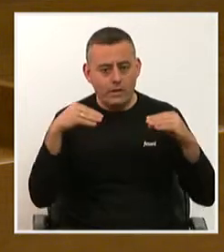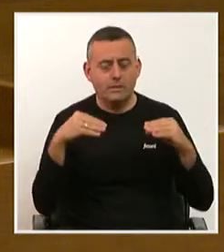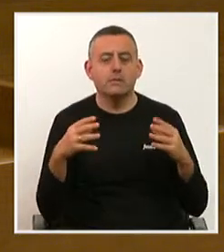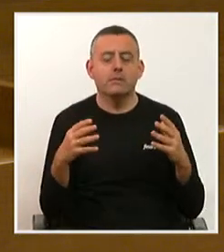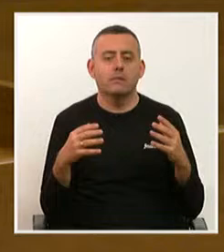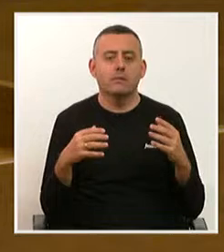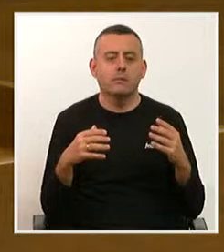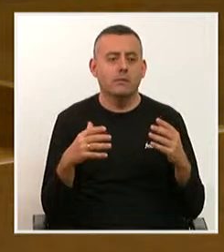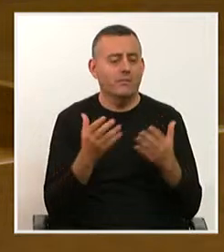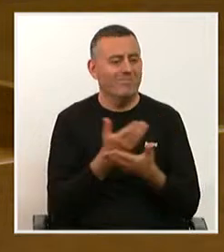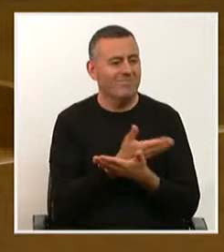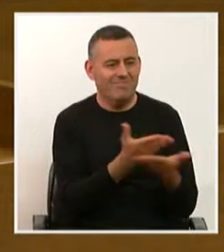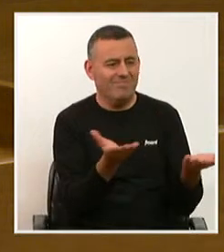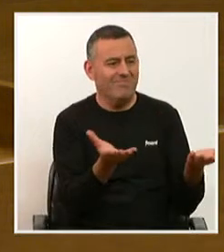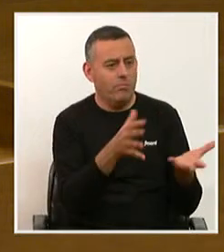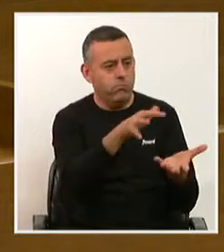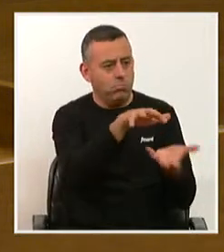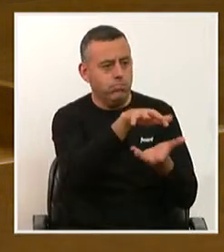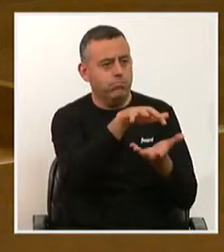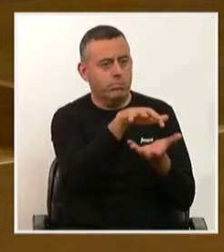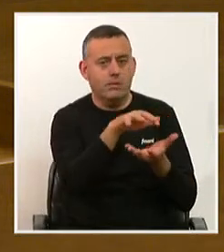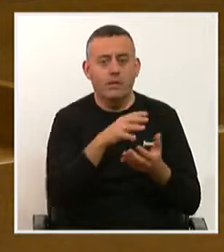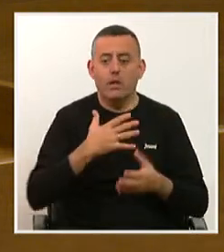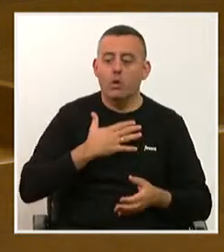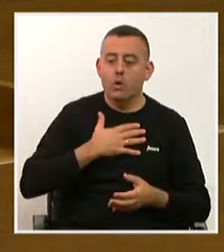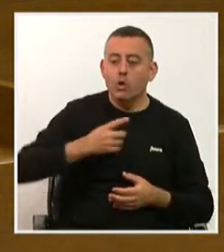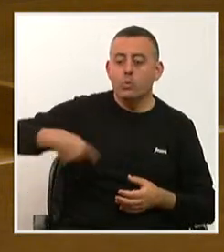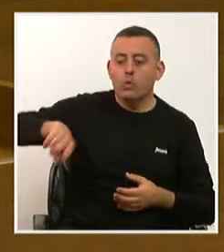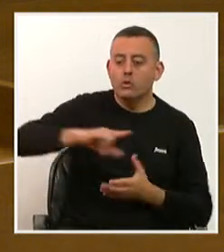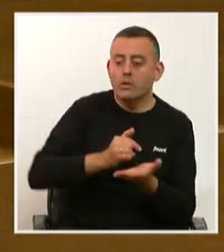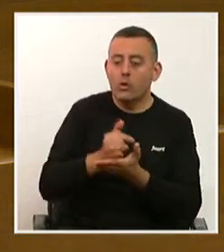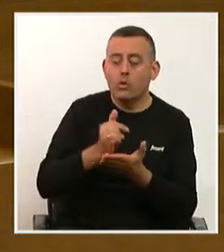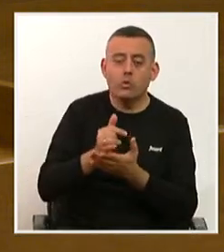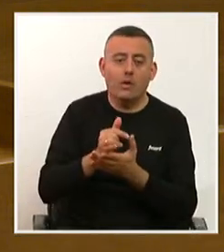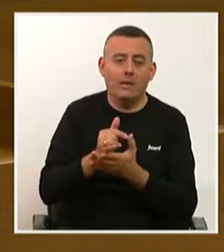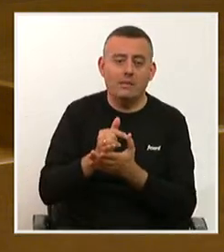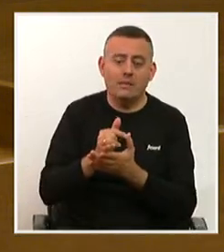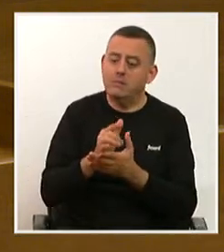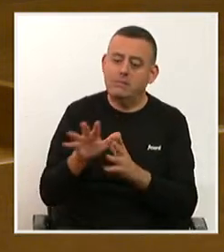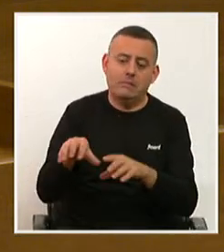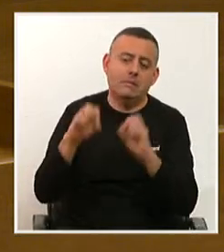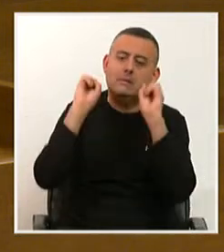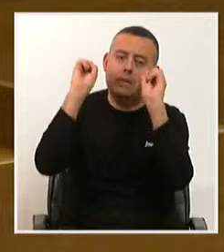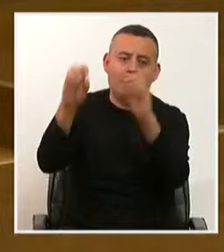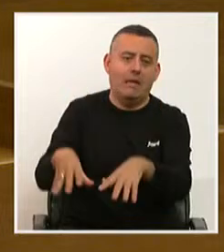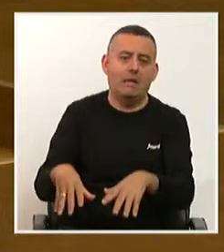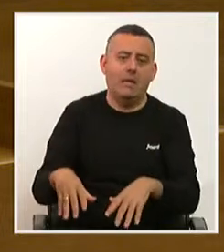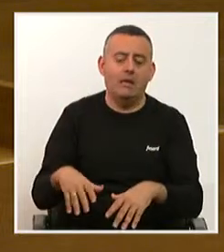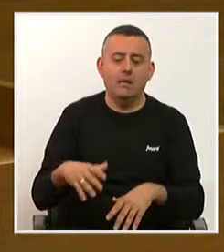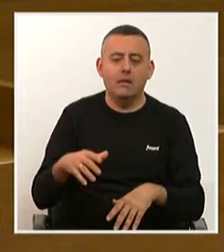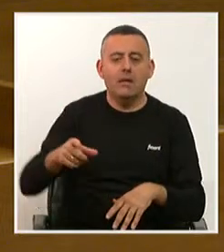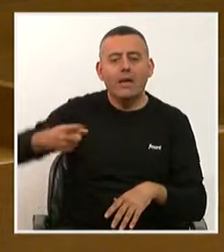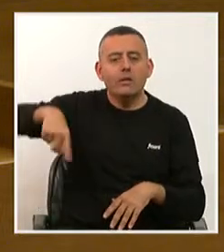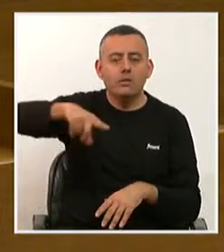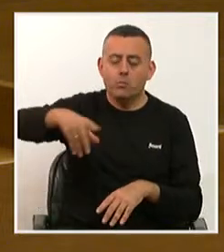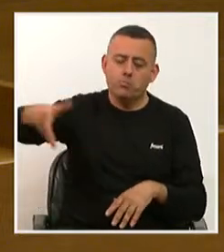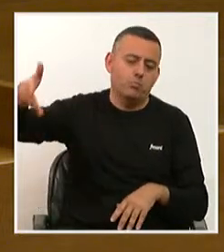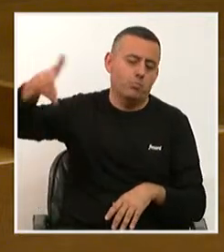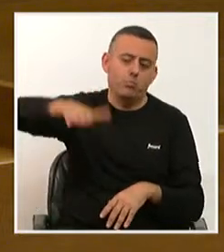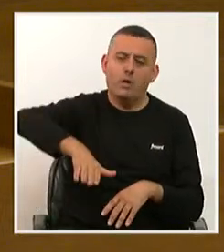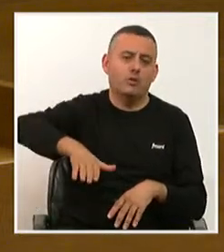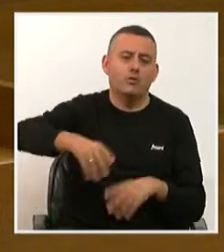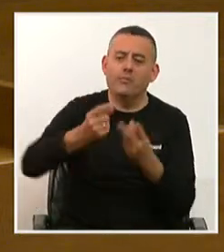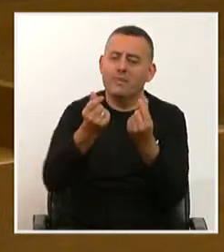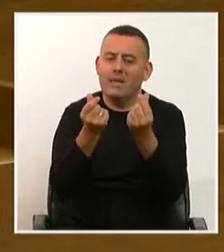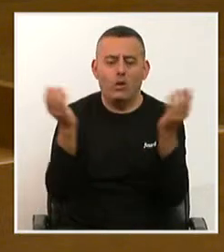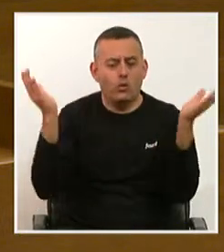cosecha de de nuestros agricultores se tira al suelo mientras que nuestros agricultores se mueren mientras nuestros agricultores no tienen dinero para